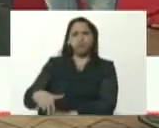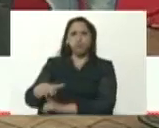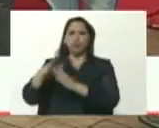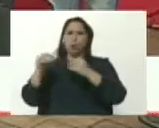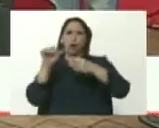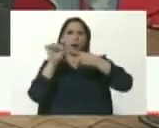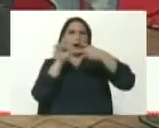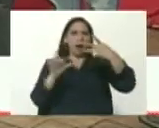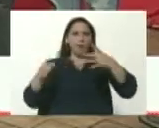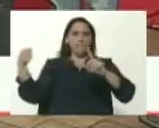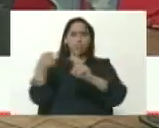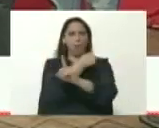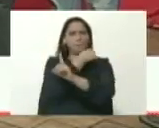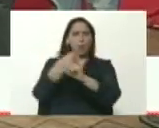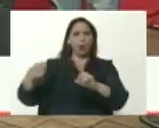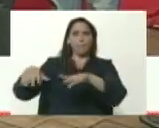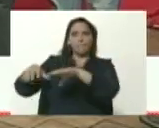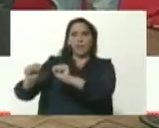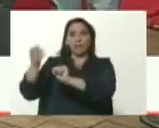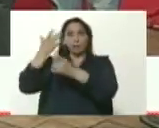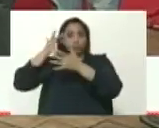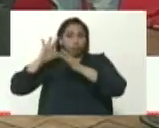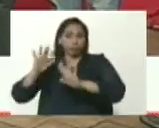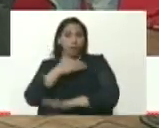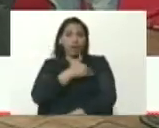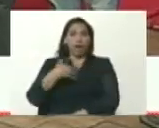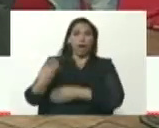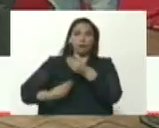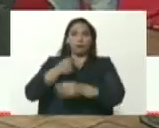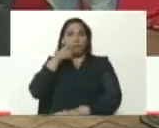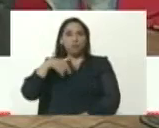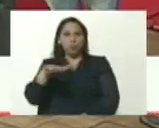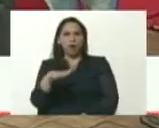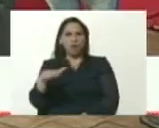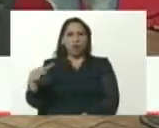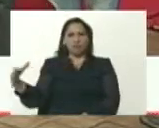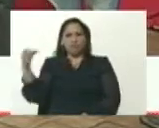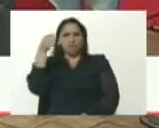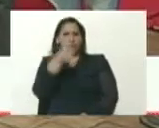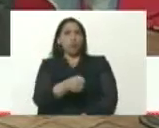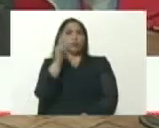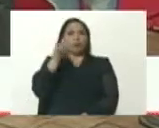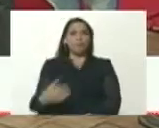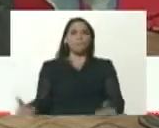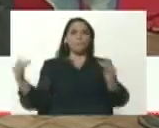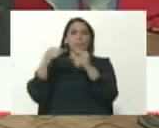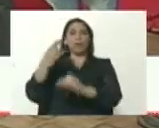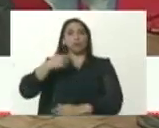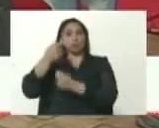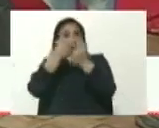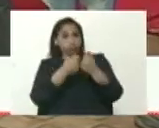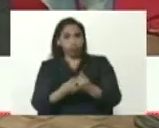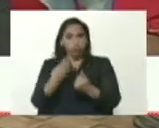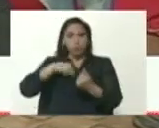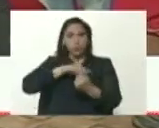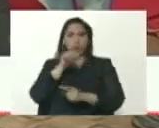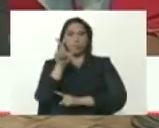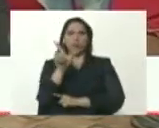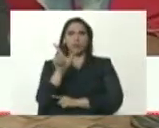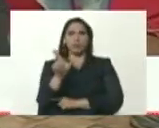áreas las agresiones que el imperio pretende como pueblo imponernos. Igualmente, en lo económico, nuestro partido